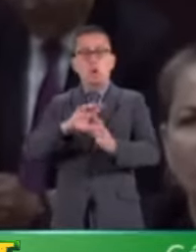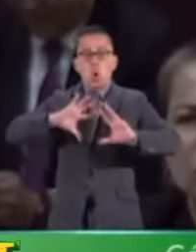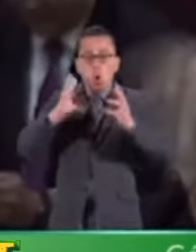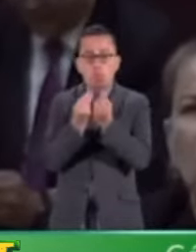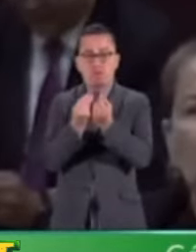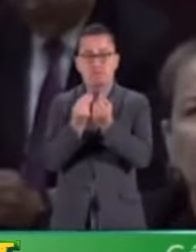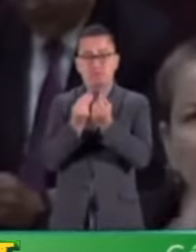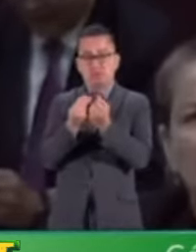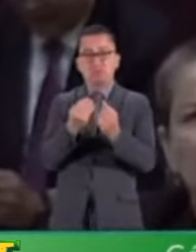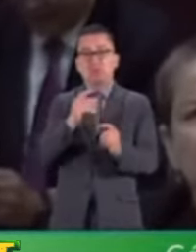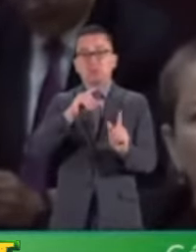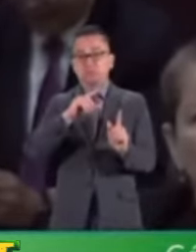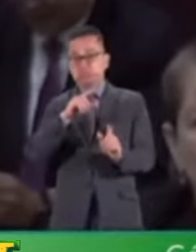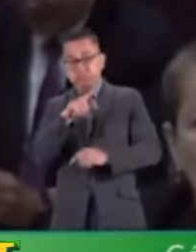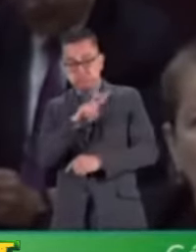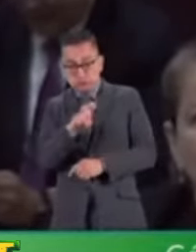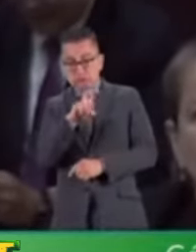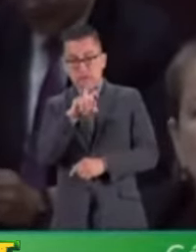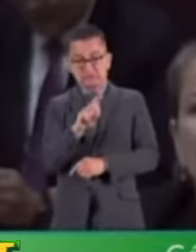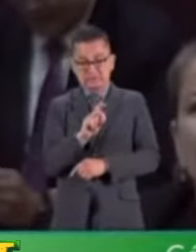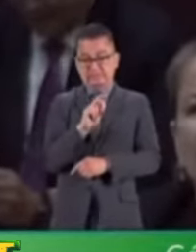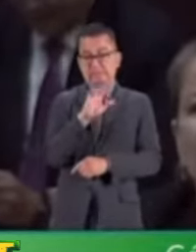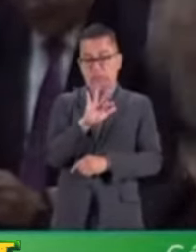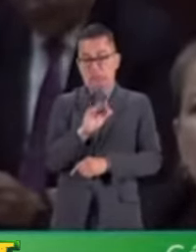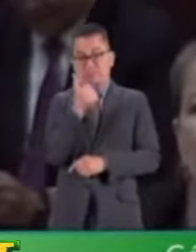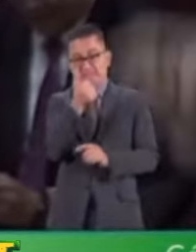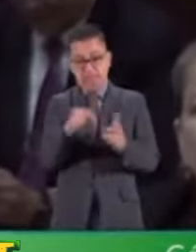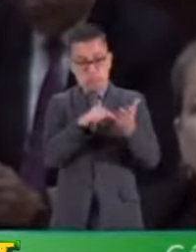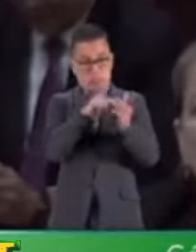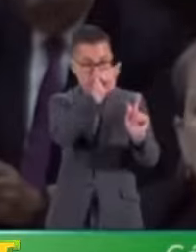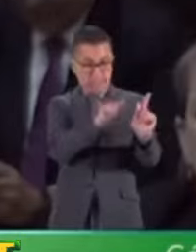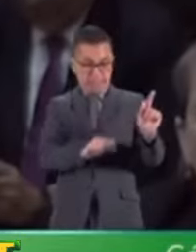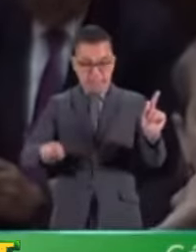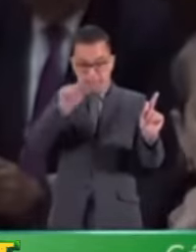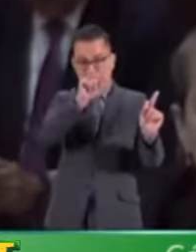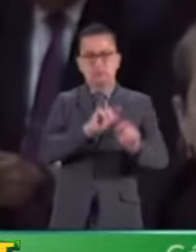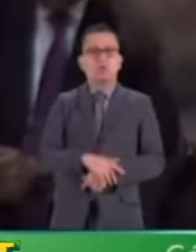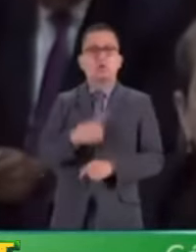256 de 300 distritos. El